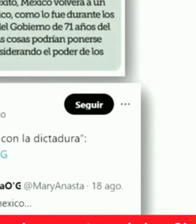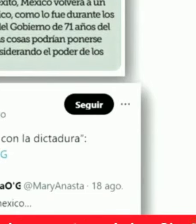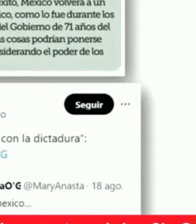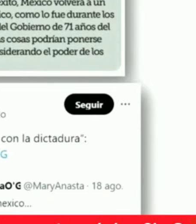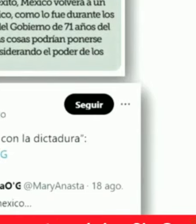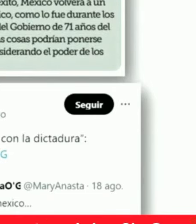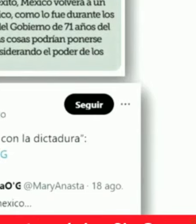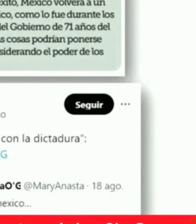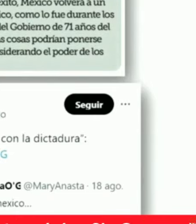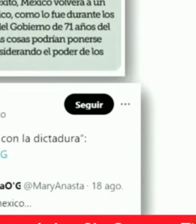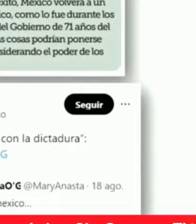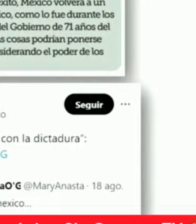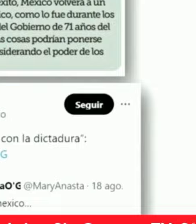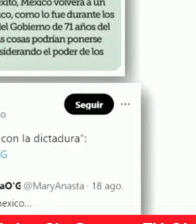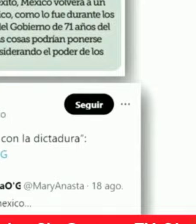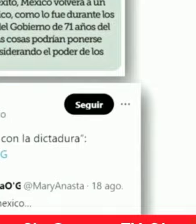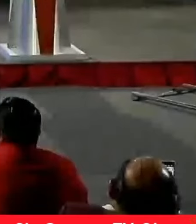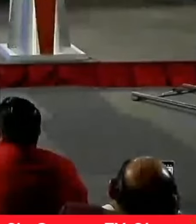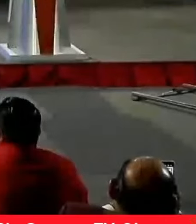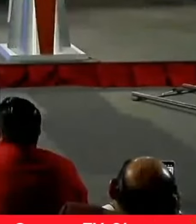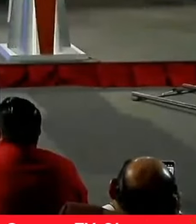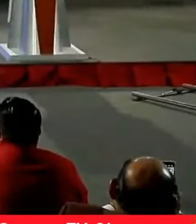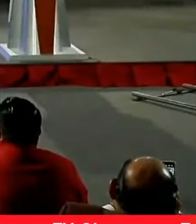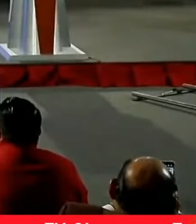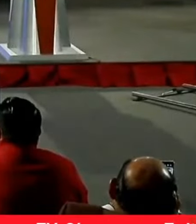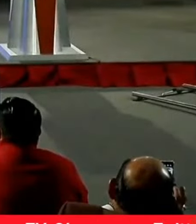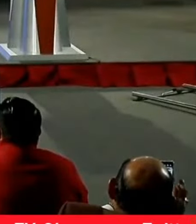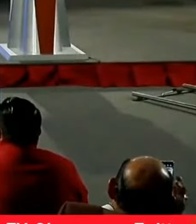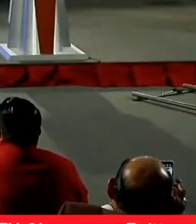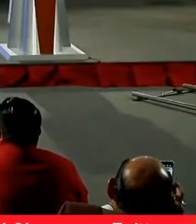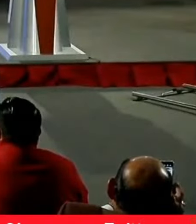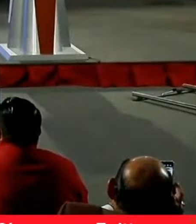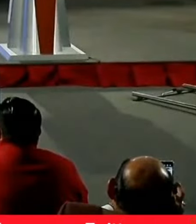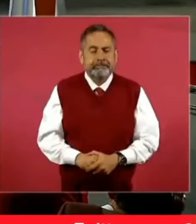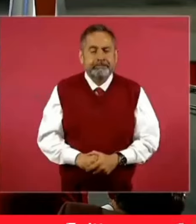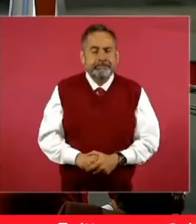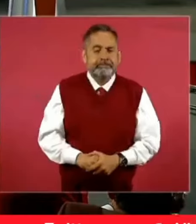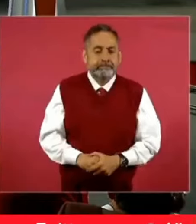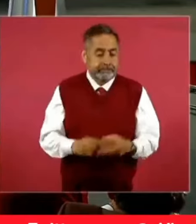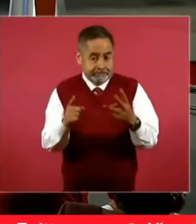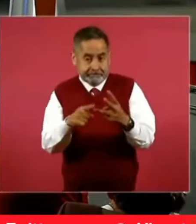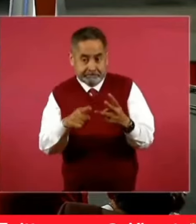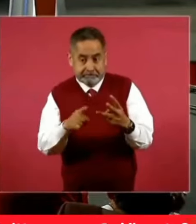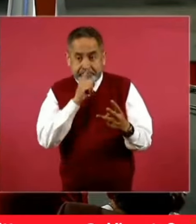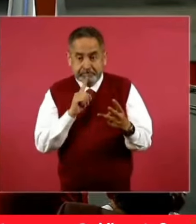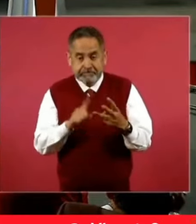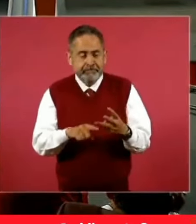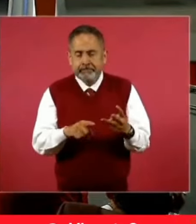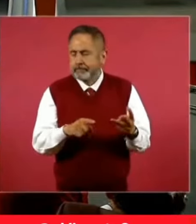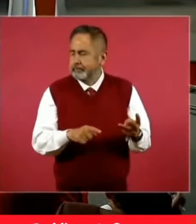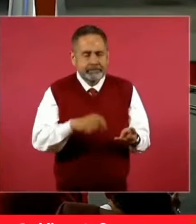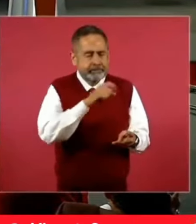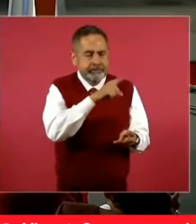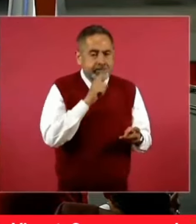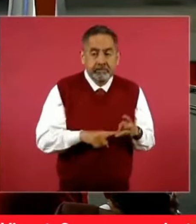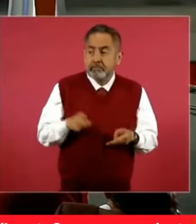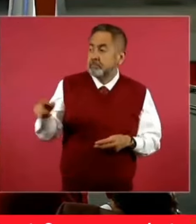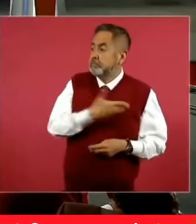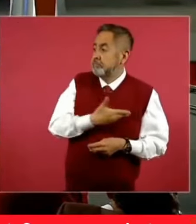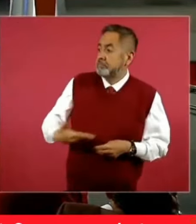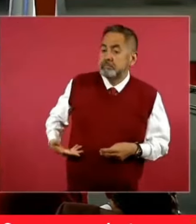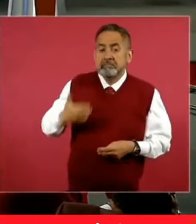la reforma que se propone. Y la tercera mentira es que el presidente pretende, y usa esta palabra, aniquilar